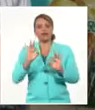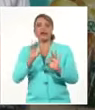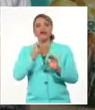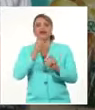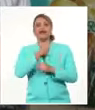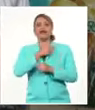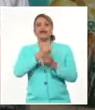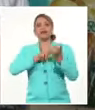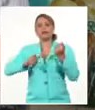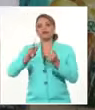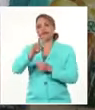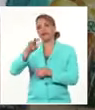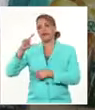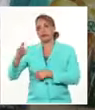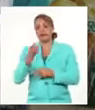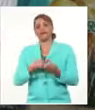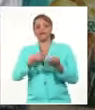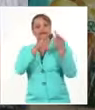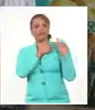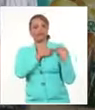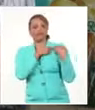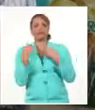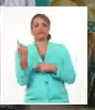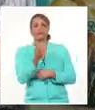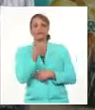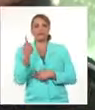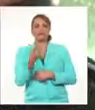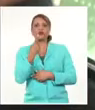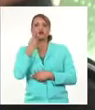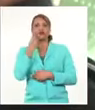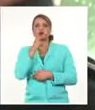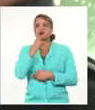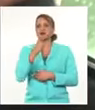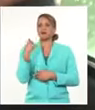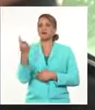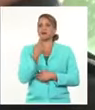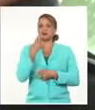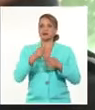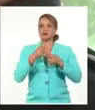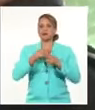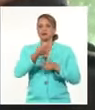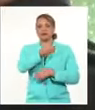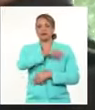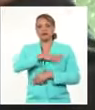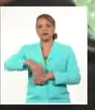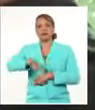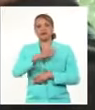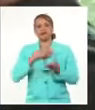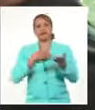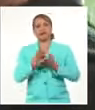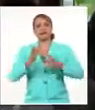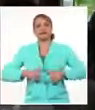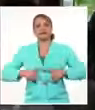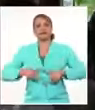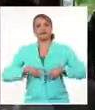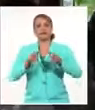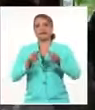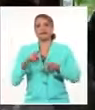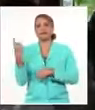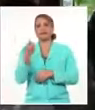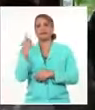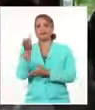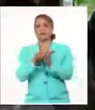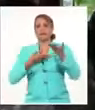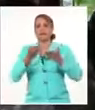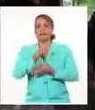la responsabilidad y la misión que como servidores públicos tenemos en nombre del pueblo. Continúan los candidatos a la Asamblea Nacional sus intercambios con el